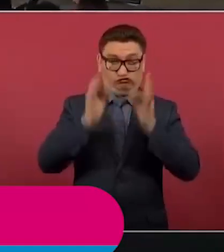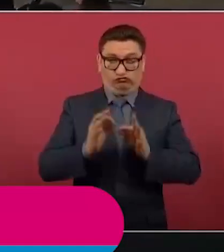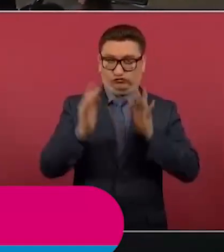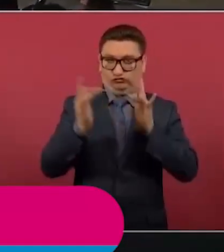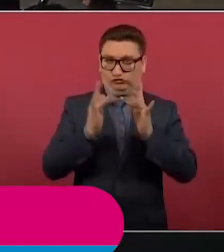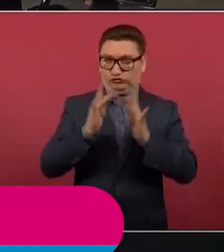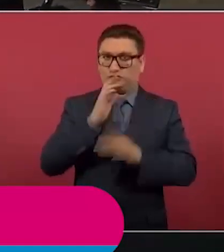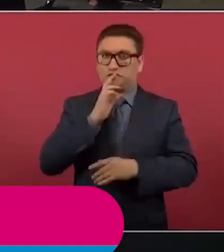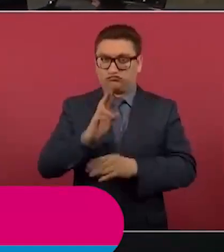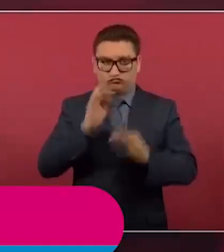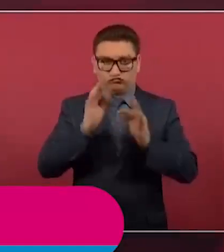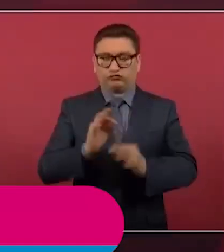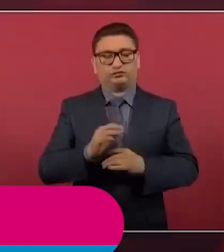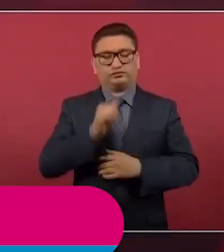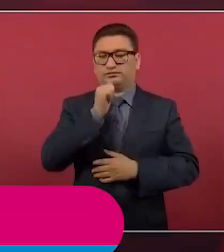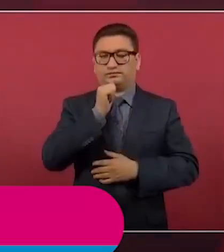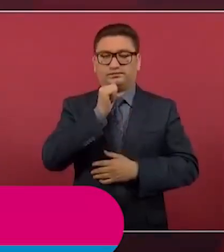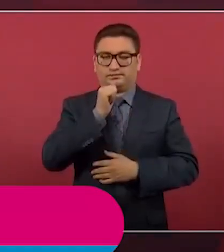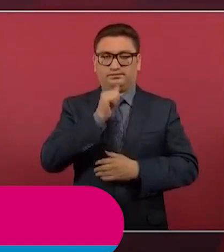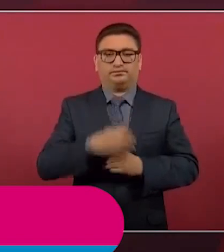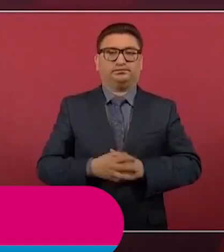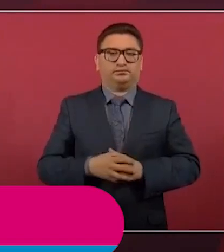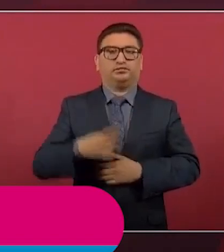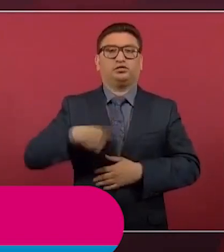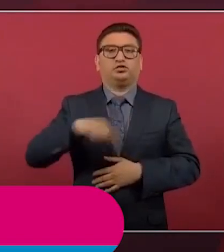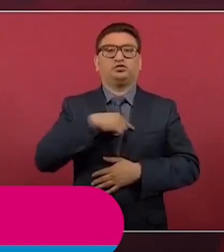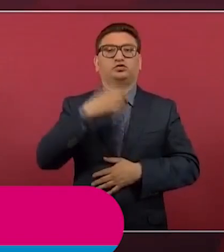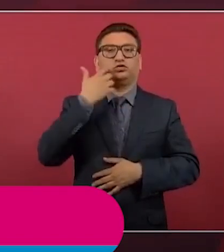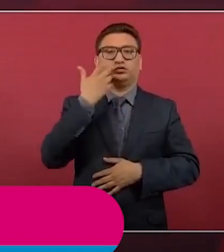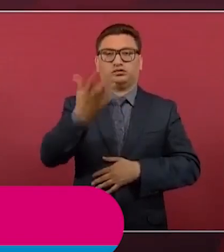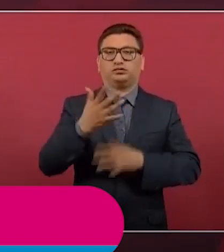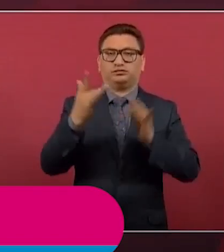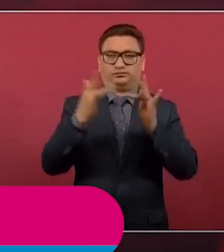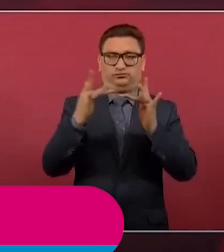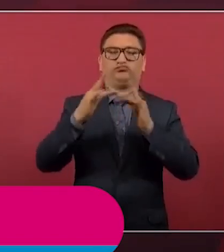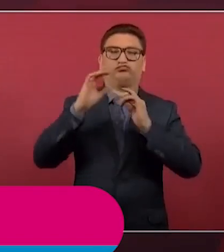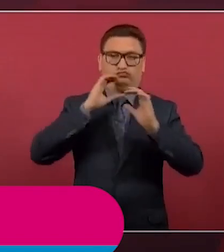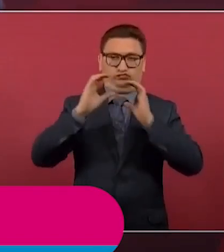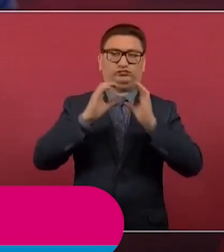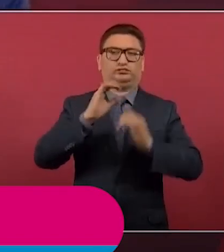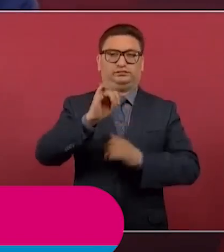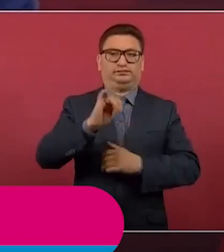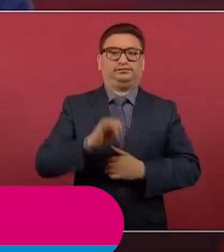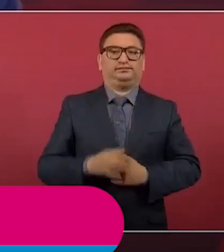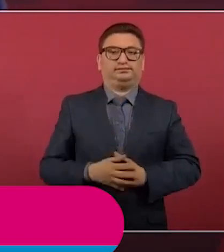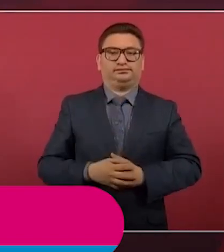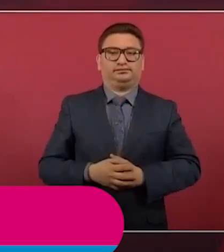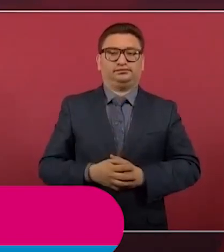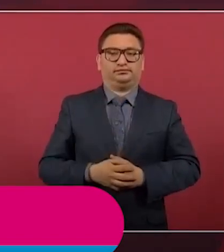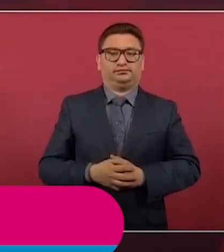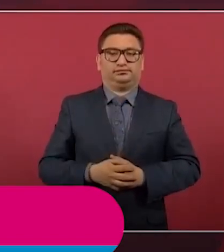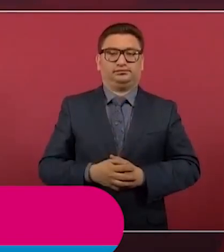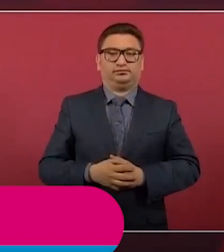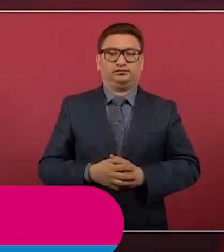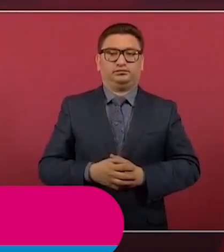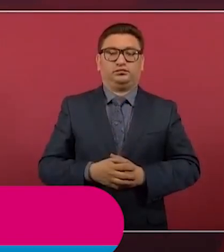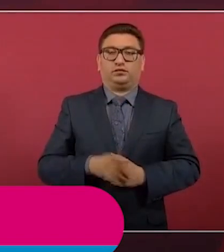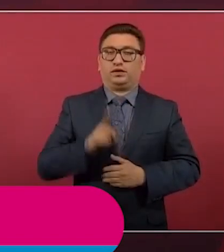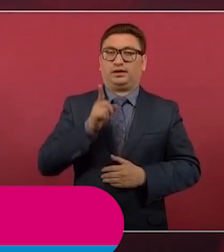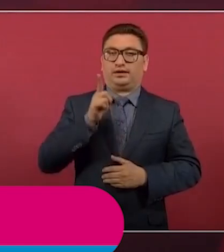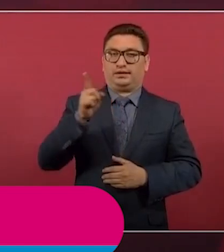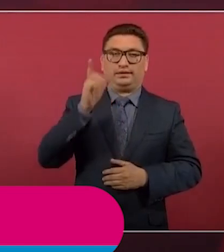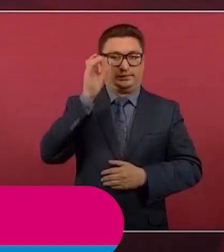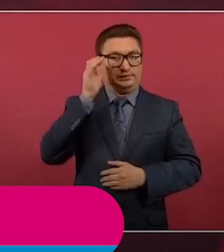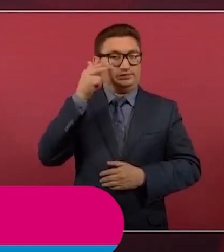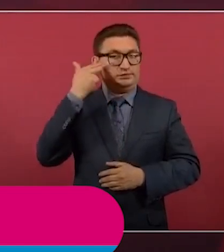respuesta formal, y queremos establecer comunicación con el gobierno